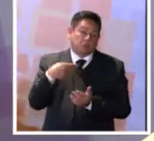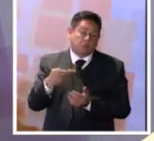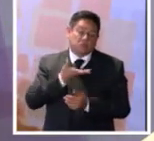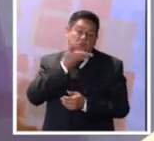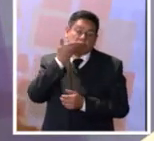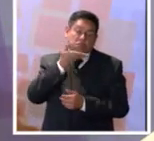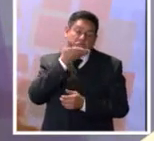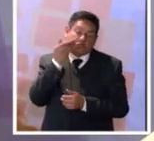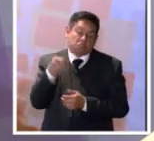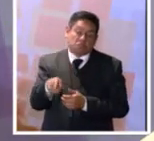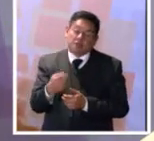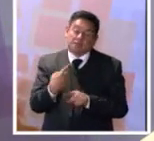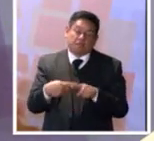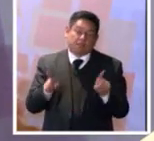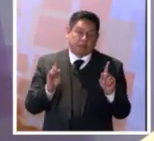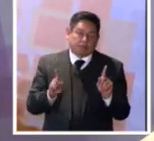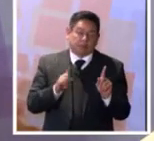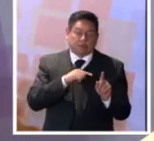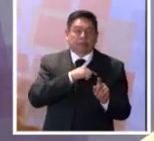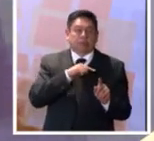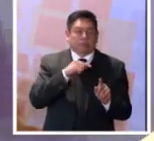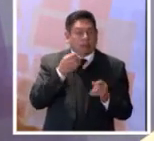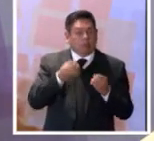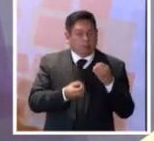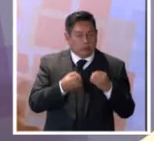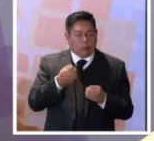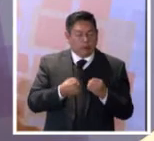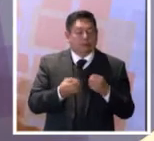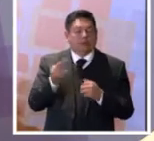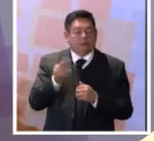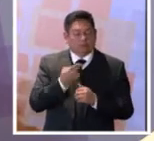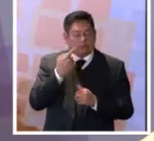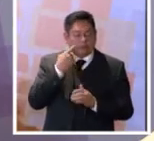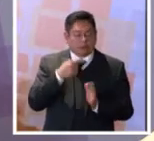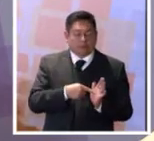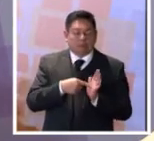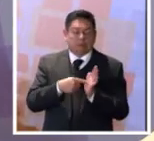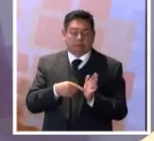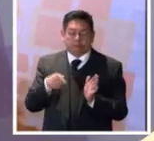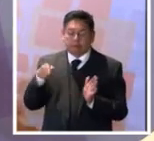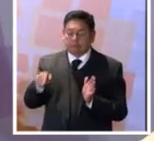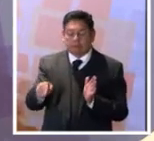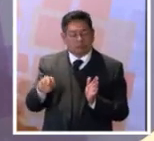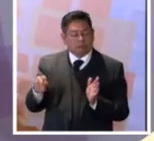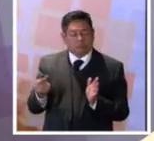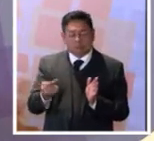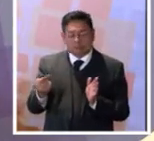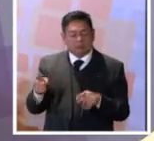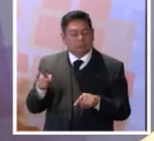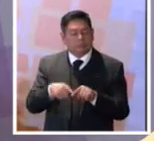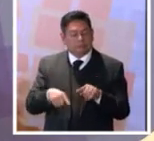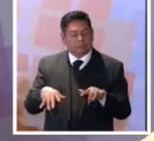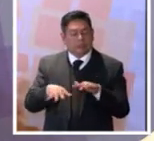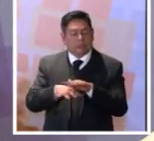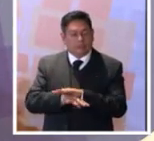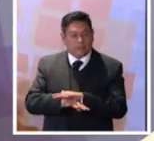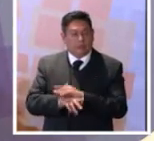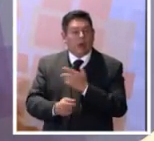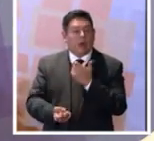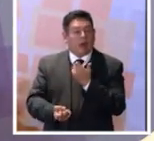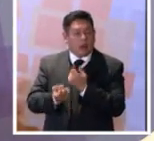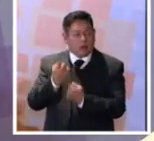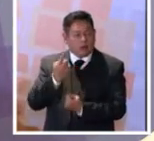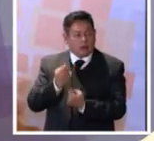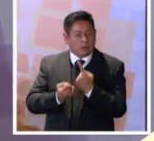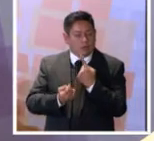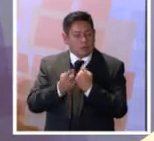interculturalidad, precisamente. Además de que hemos ya tenido casos de anulación de elecciones por esta razón.